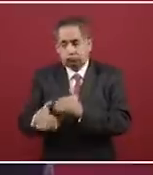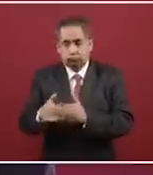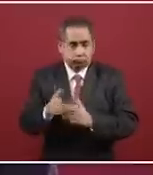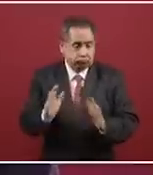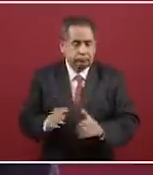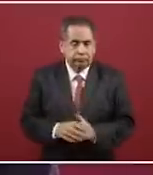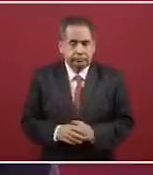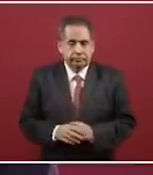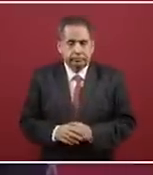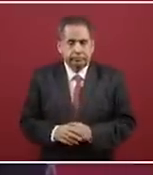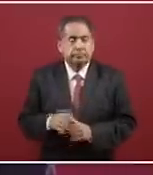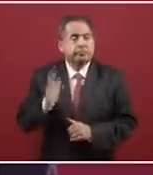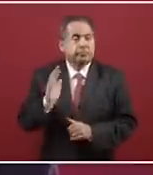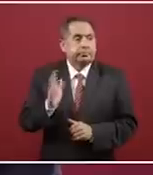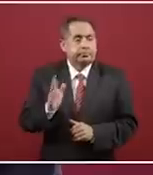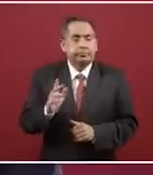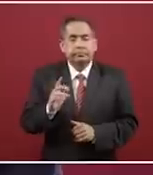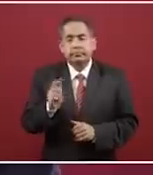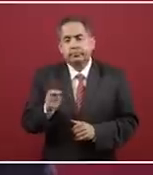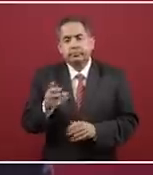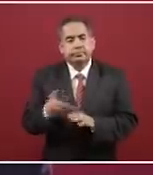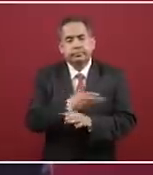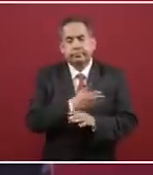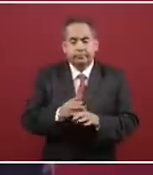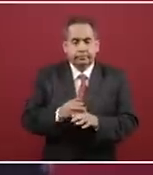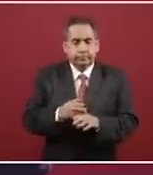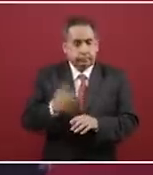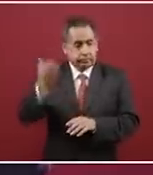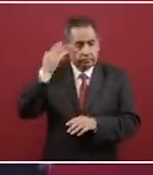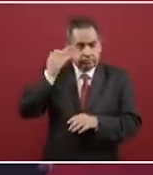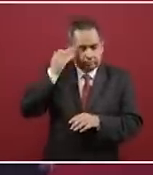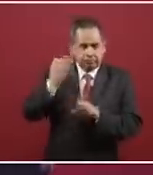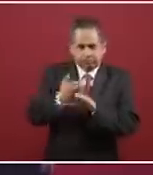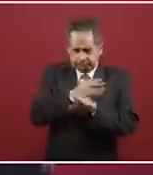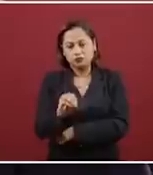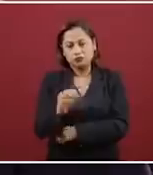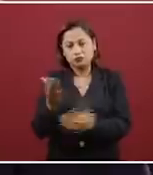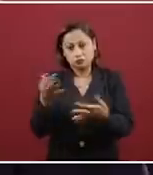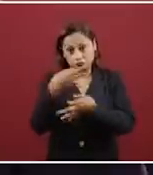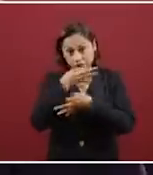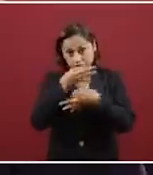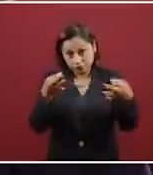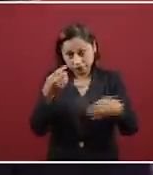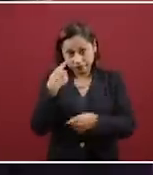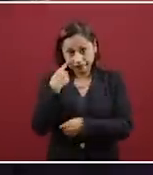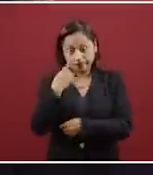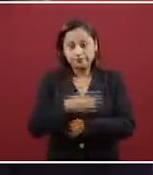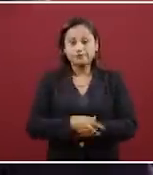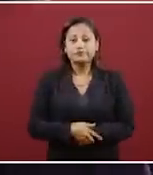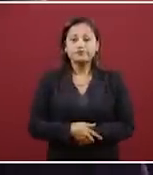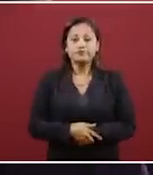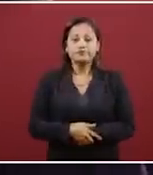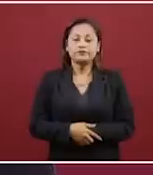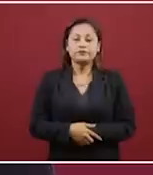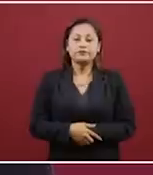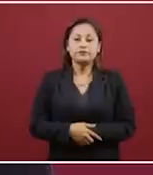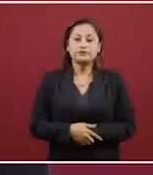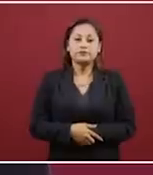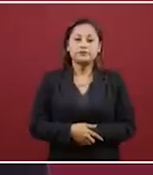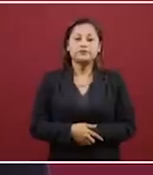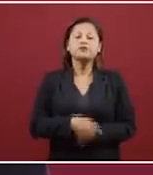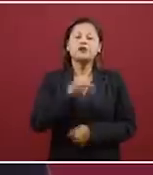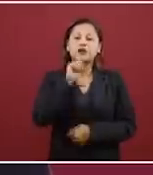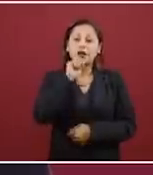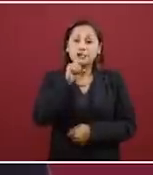de trabajo en veracruz presentará un plan en materia de seguridad para proteger a la población y también en